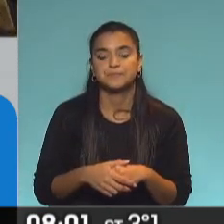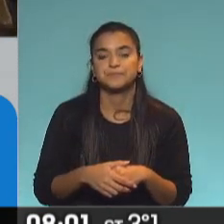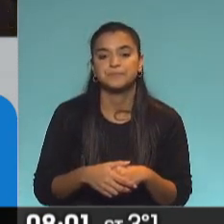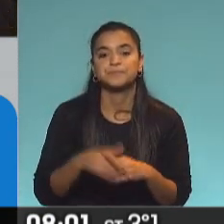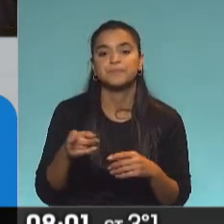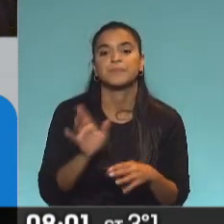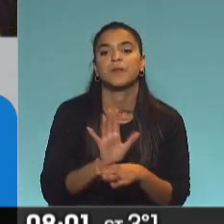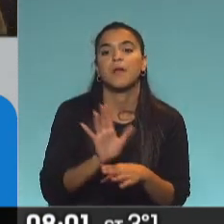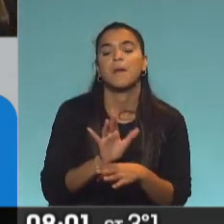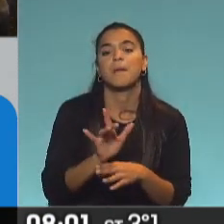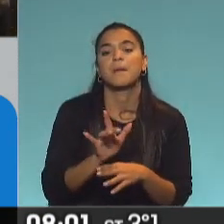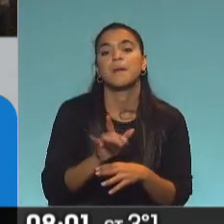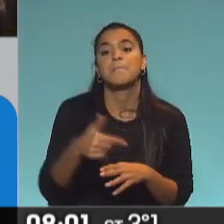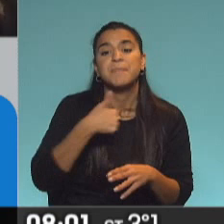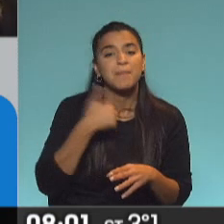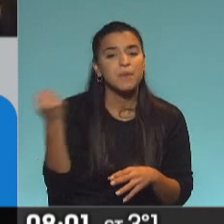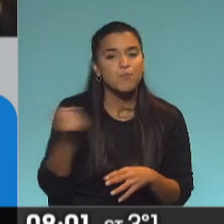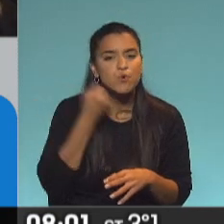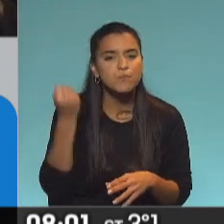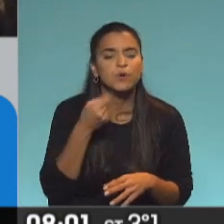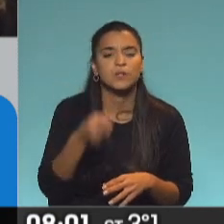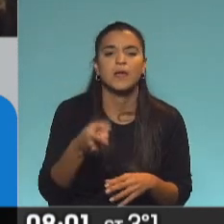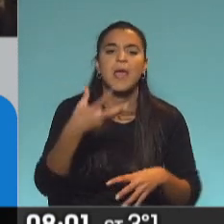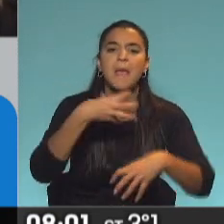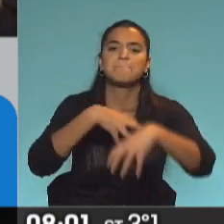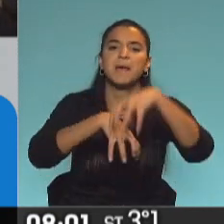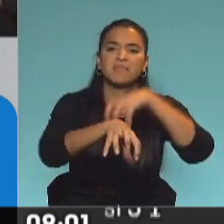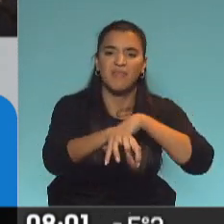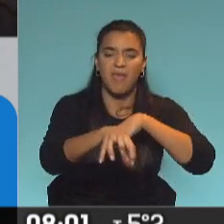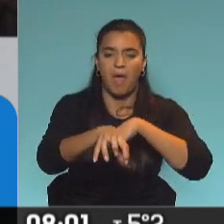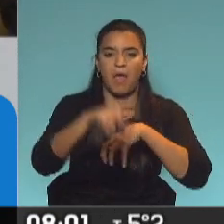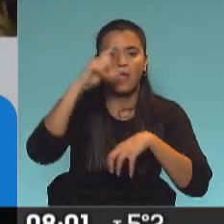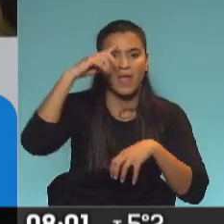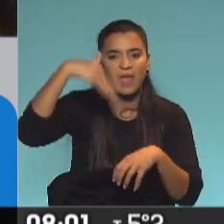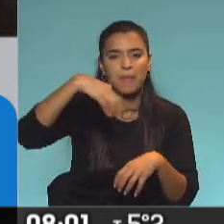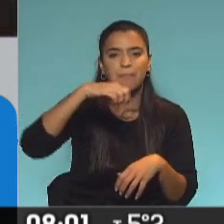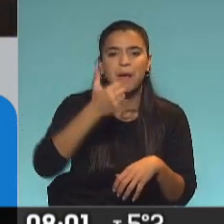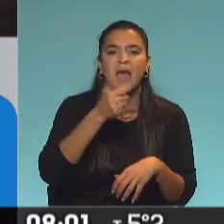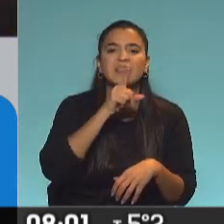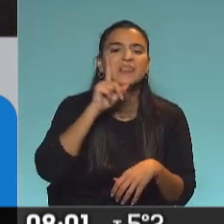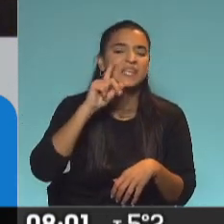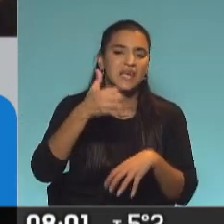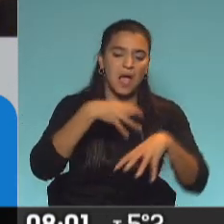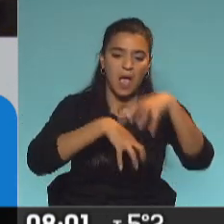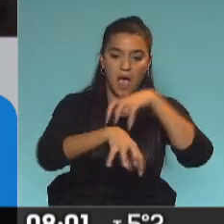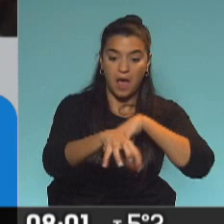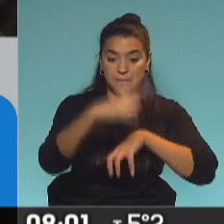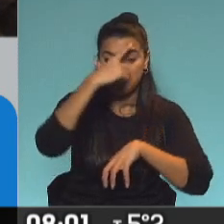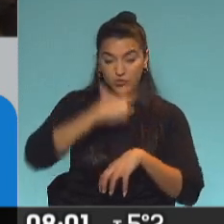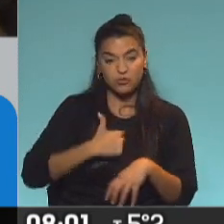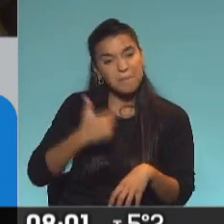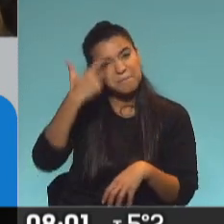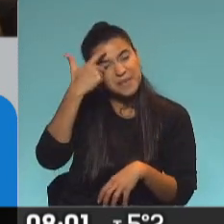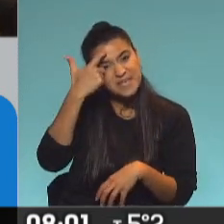va a dar lugar a una palabra que para mí va a ser clave, que es la empatía. La empatía es la habilidad que tenemos los seres humanos de